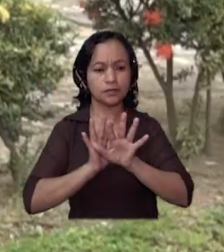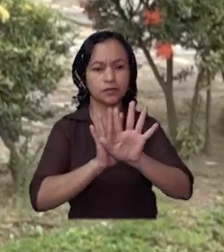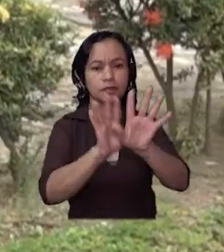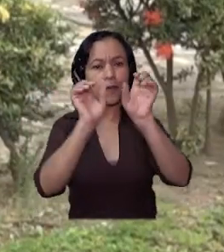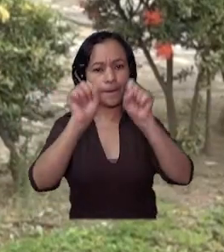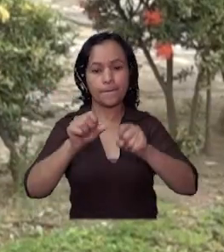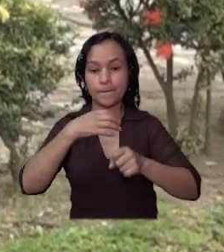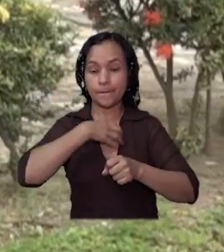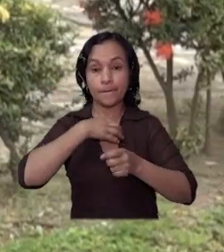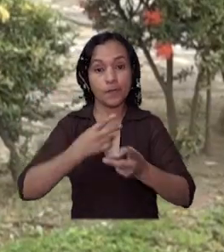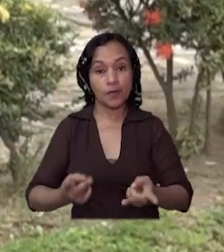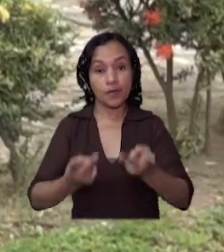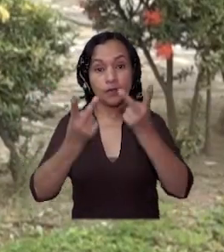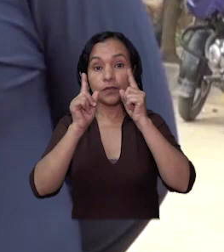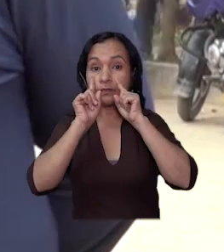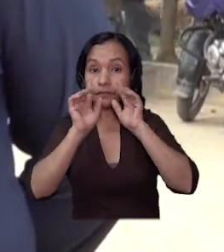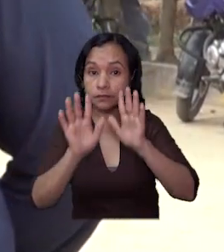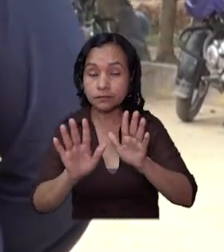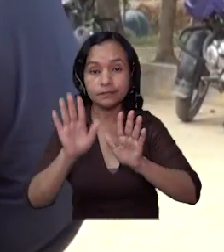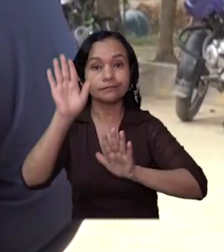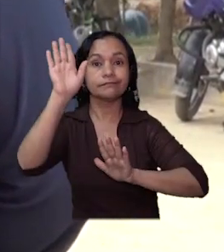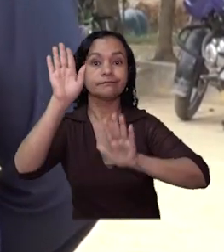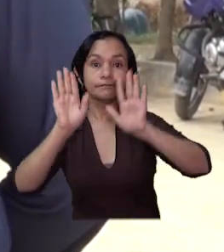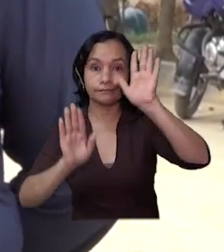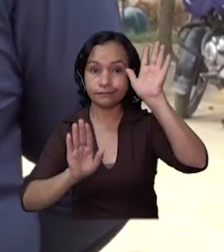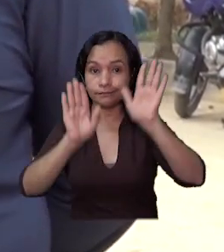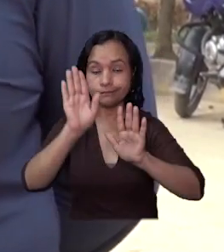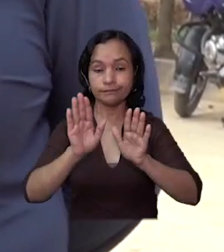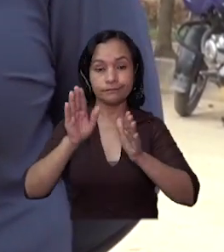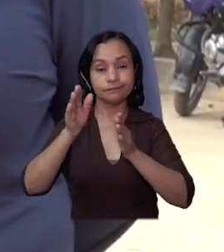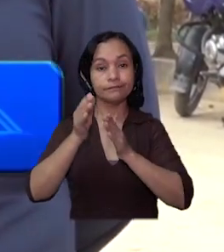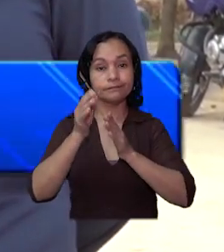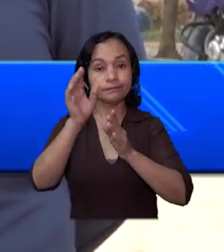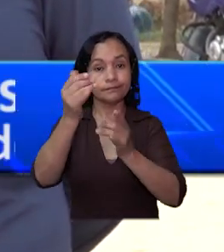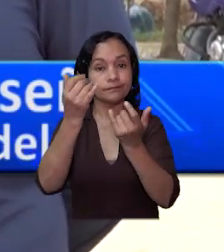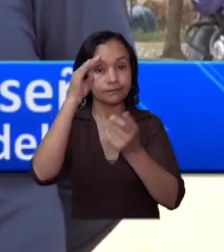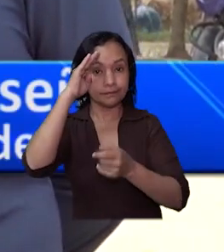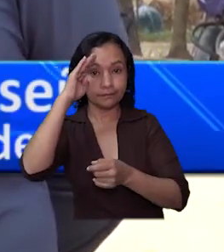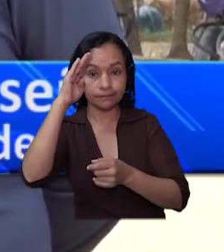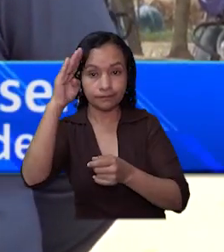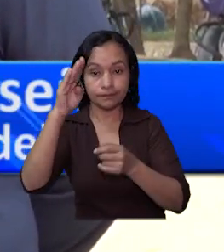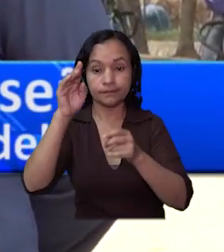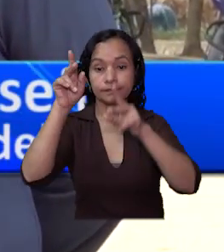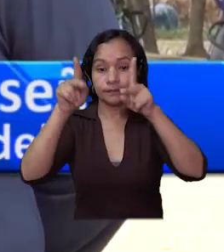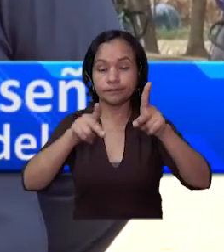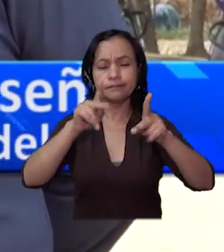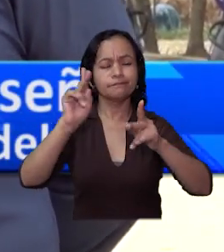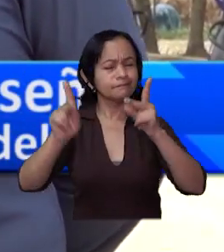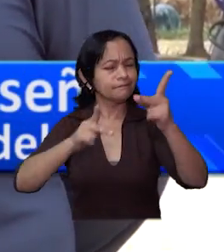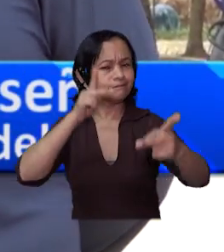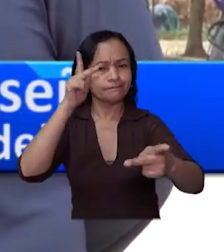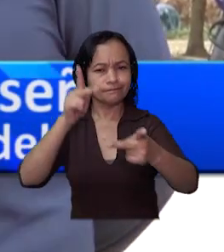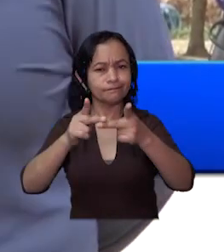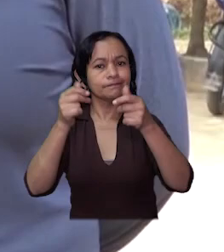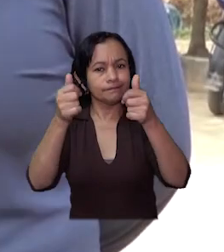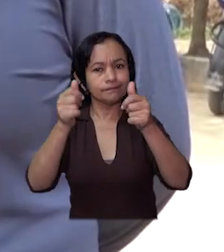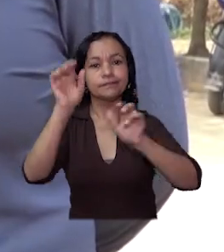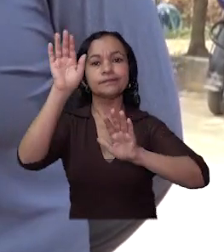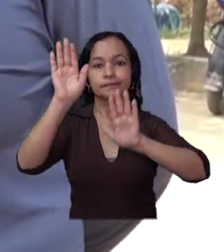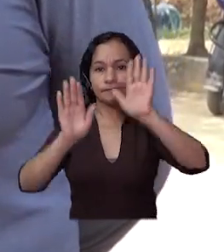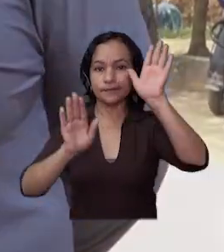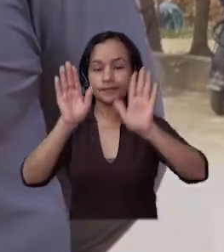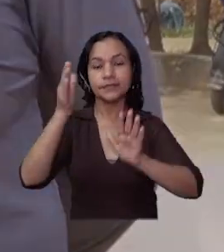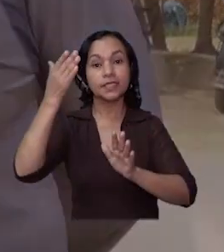las familias puedan asegurar sus vidas. La participación de los líderes y de la población fue excelente